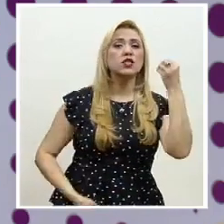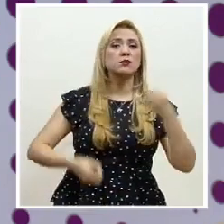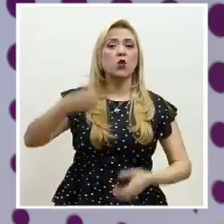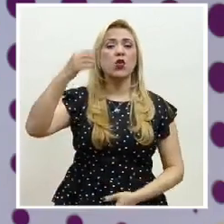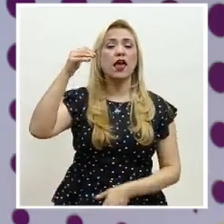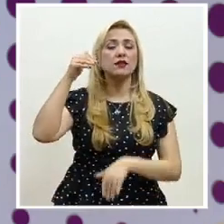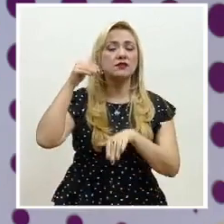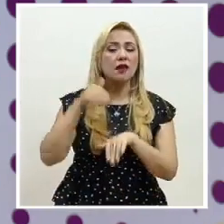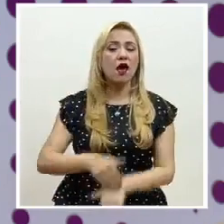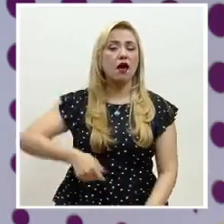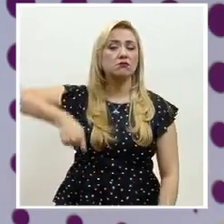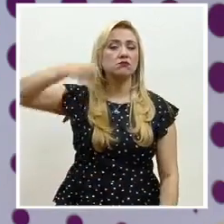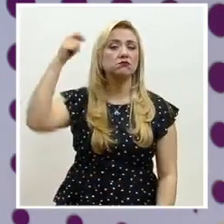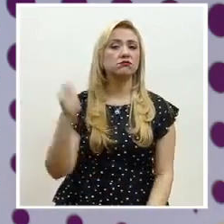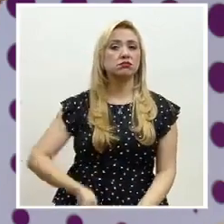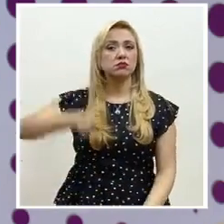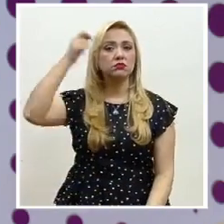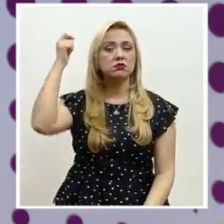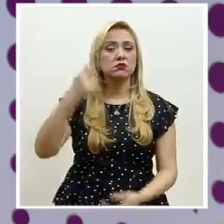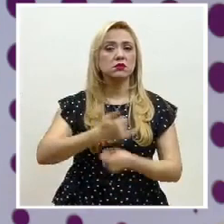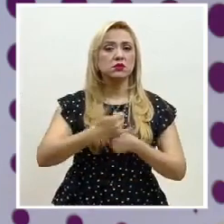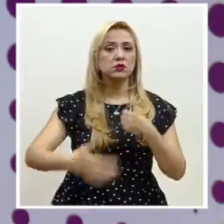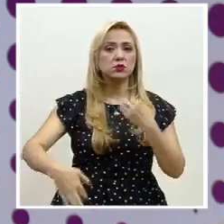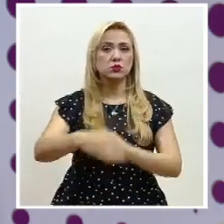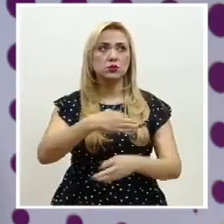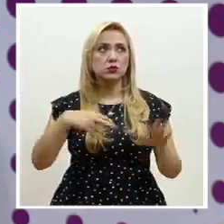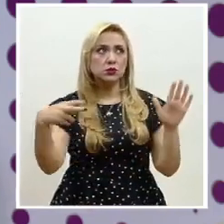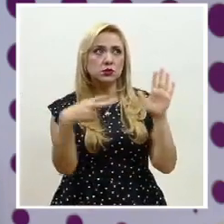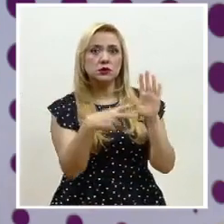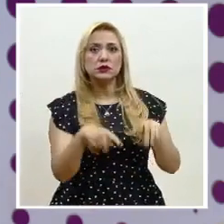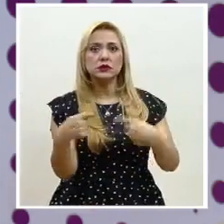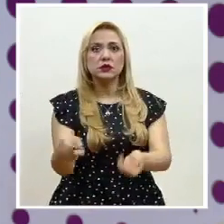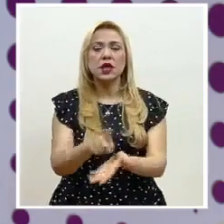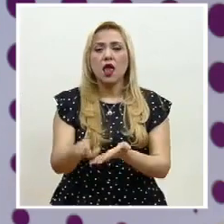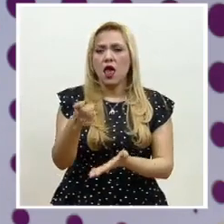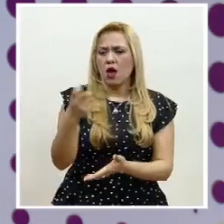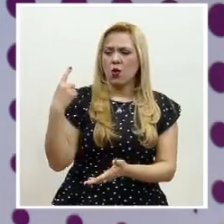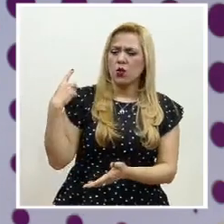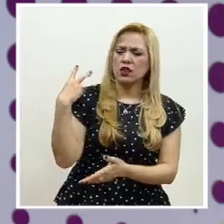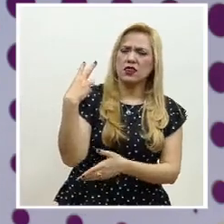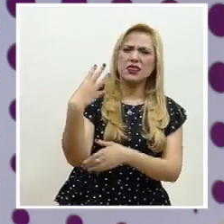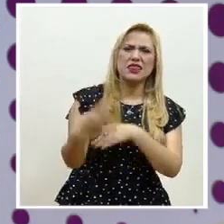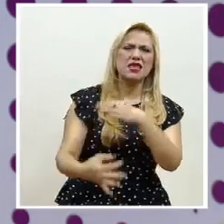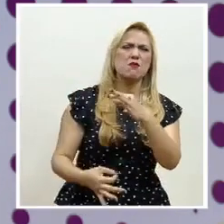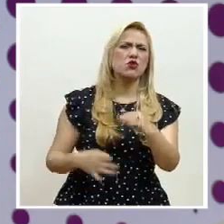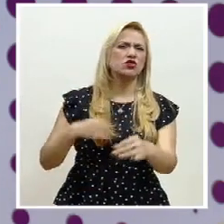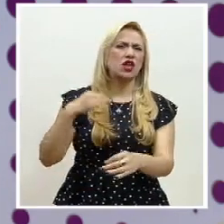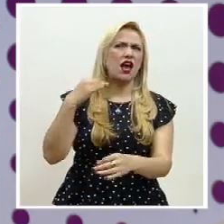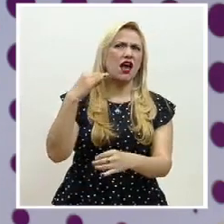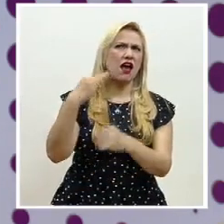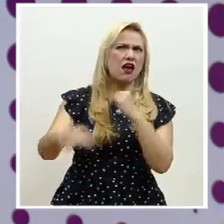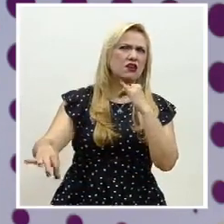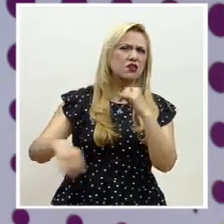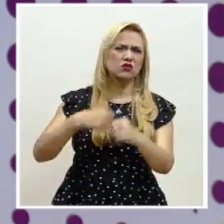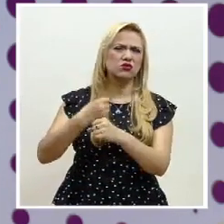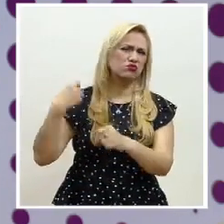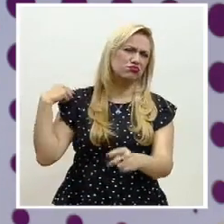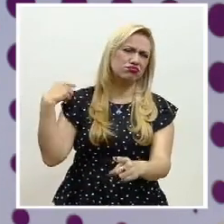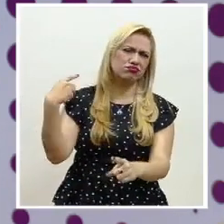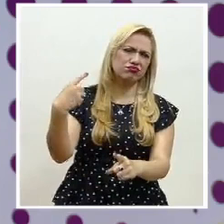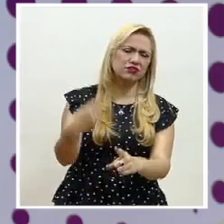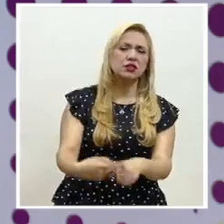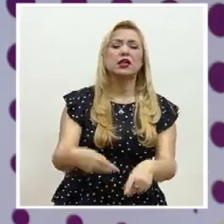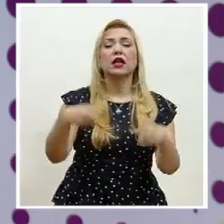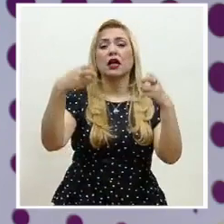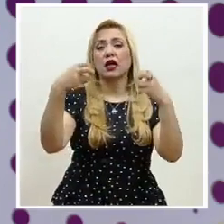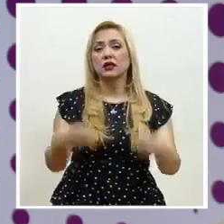y como ya comentaron que han sido los temas desde mi punto de vista más relevantes a Sí. últimos años, eh, esta línea